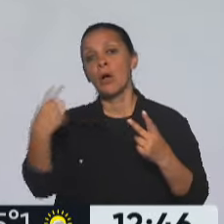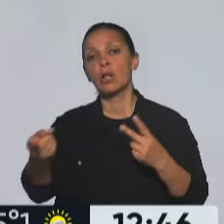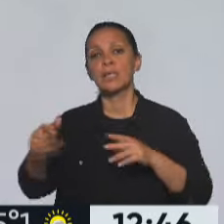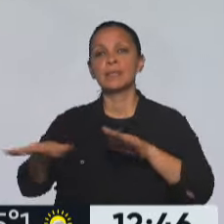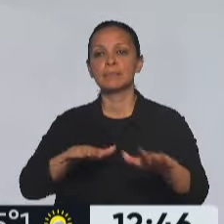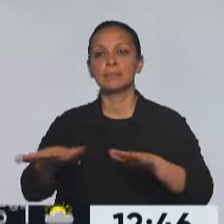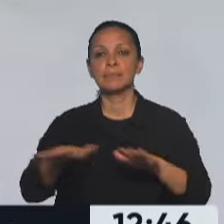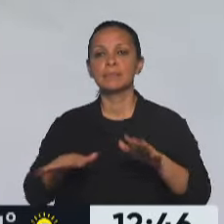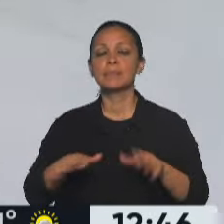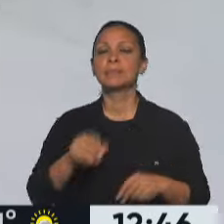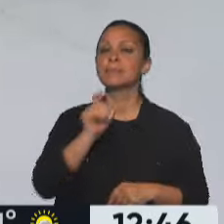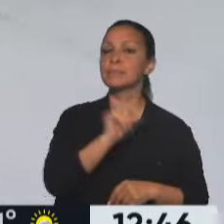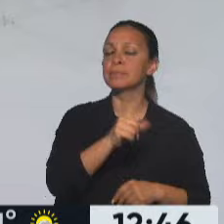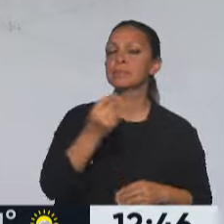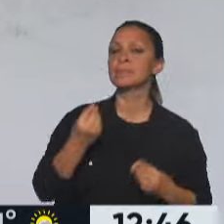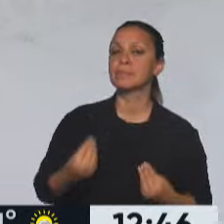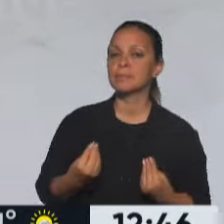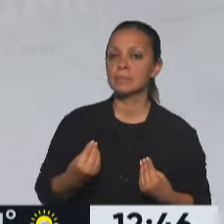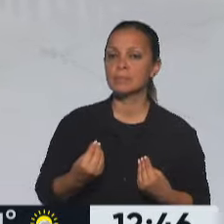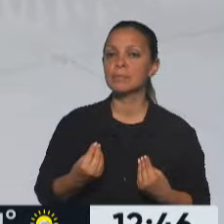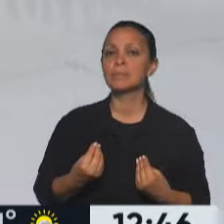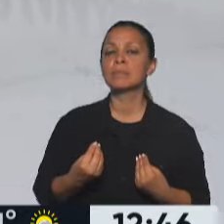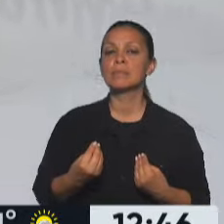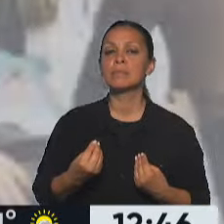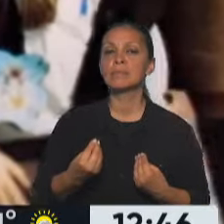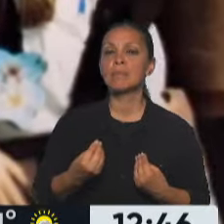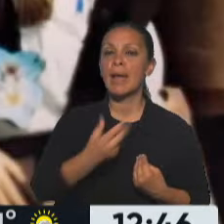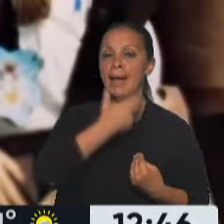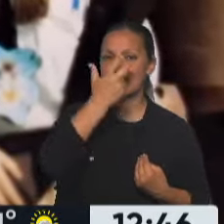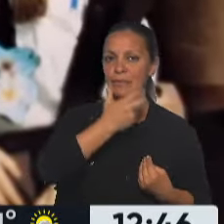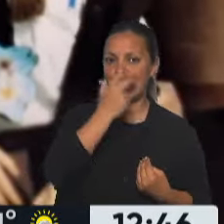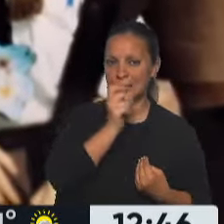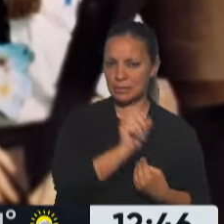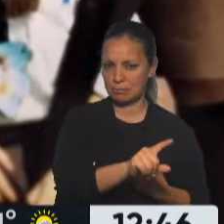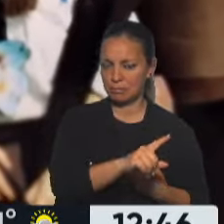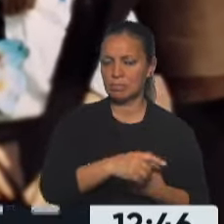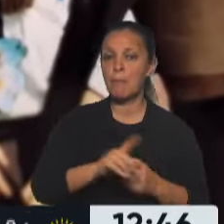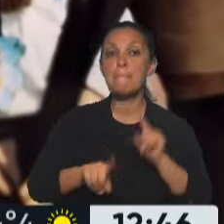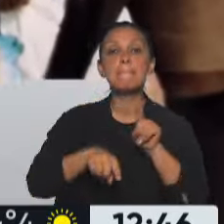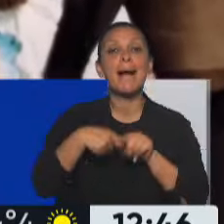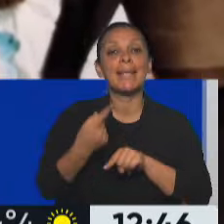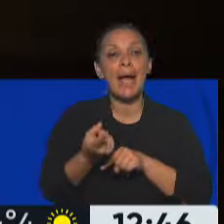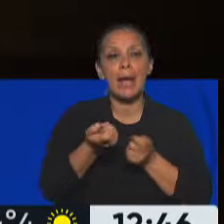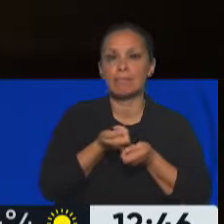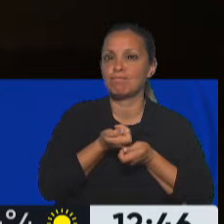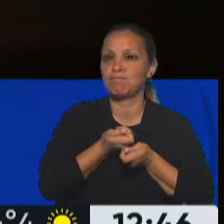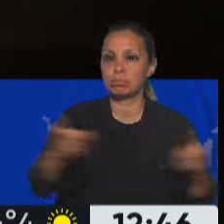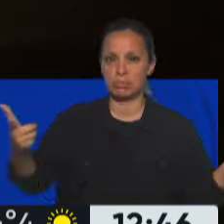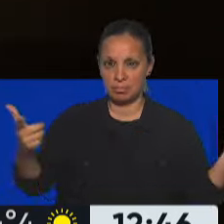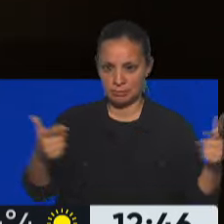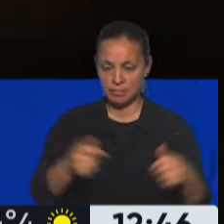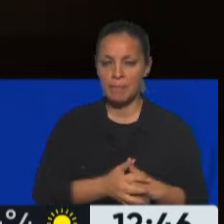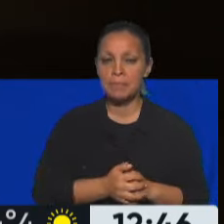nuestro país y que también llega a Netflix, en este caso, esa es la plataforma, y mañana será el día en el que se